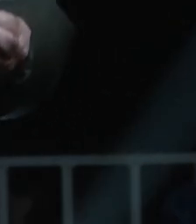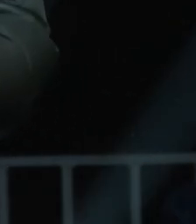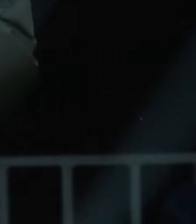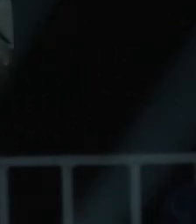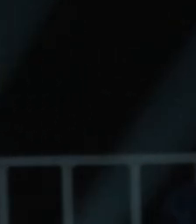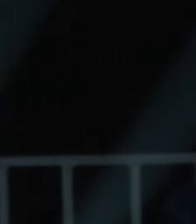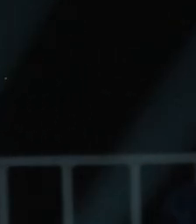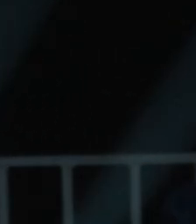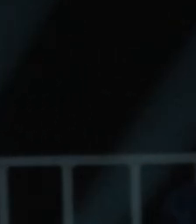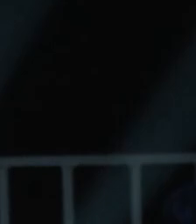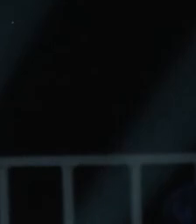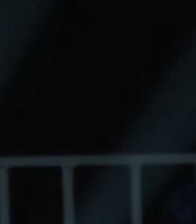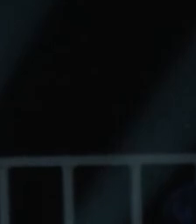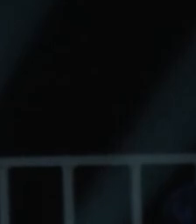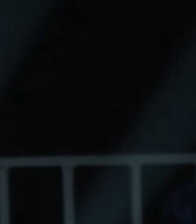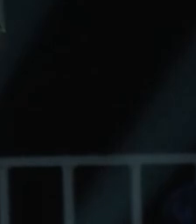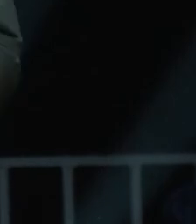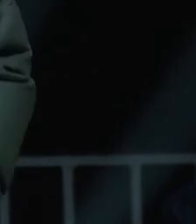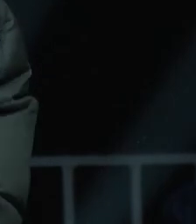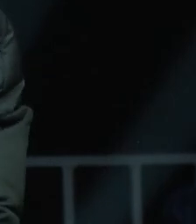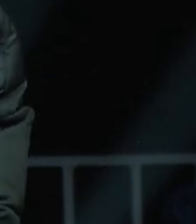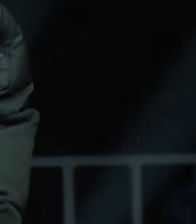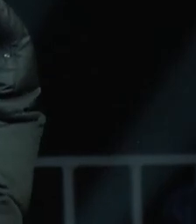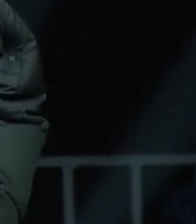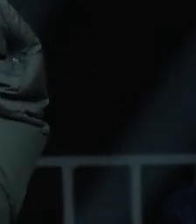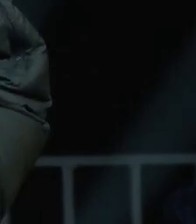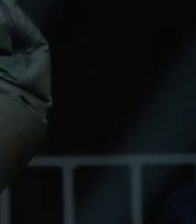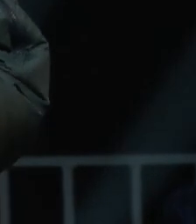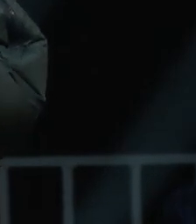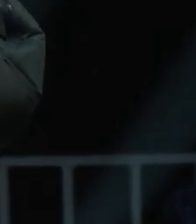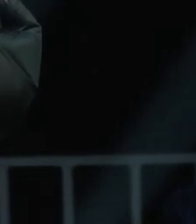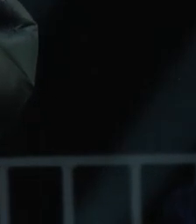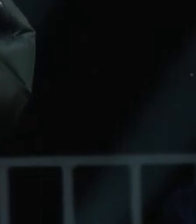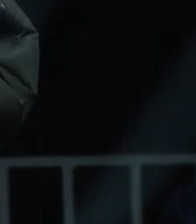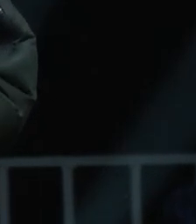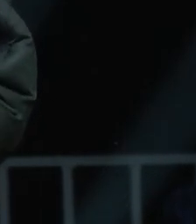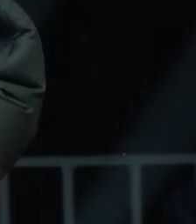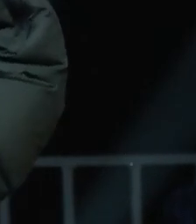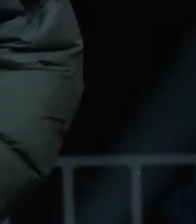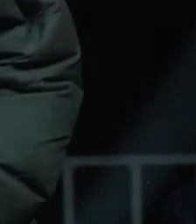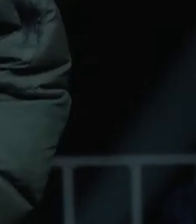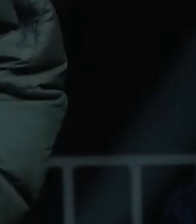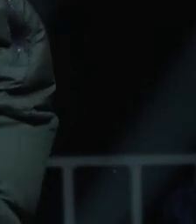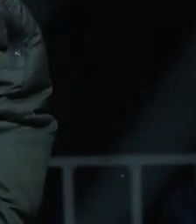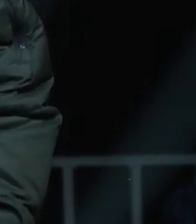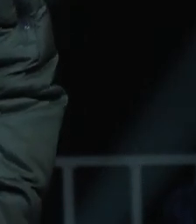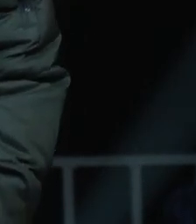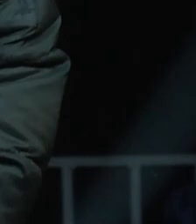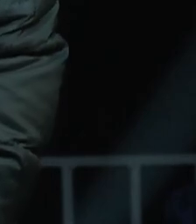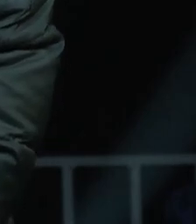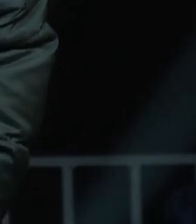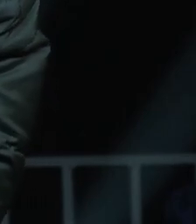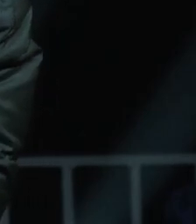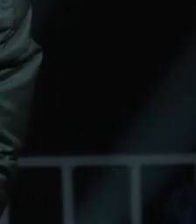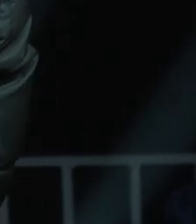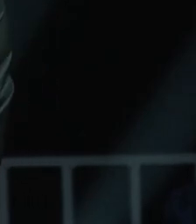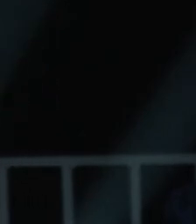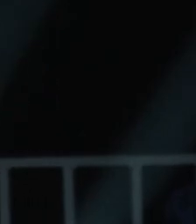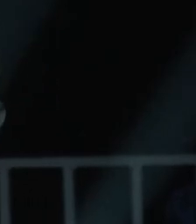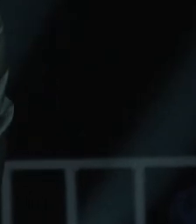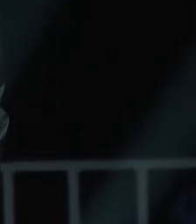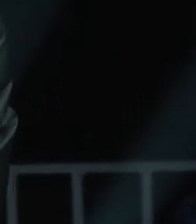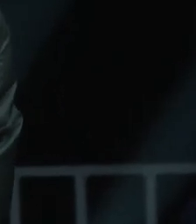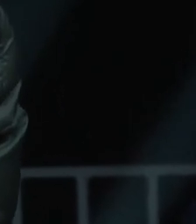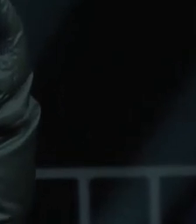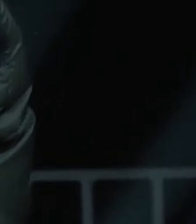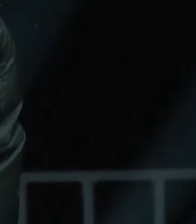uno sabe pensar, uno va a cometer menos errores que ahora. No, esto fue un accidente. No,